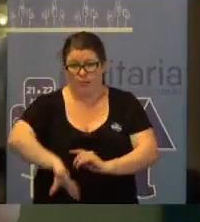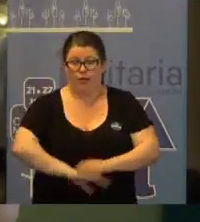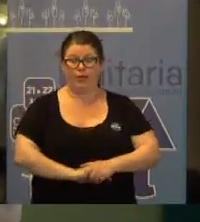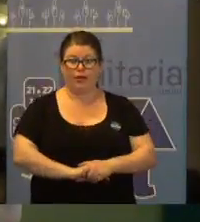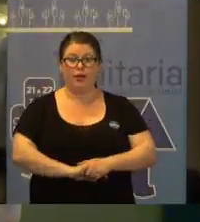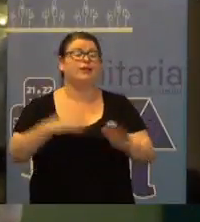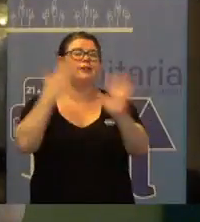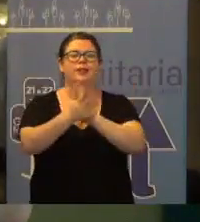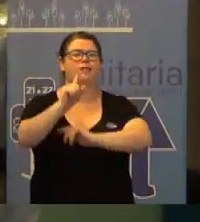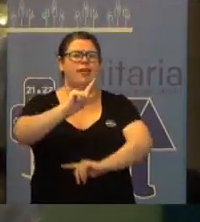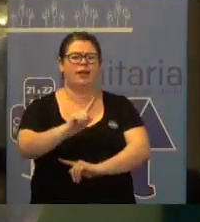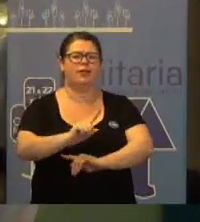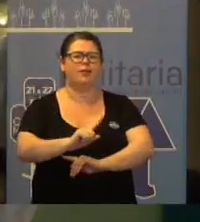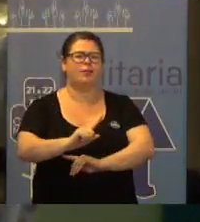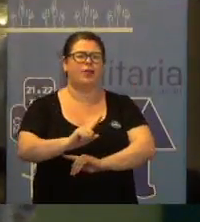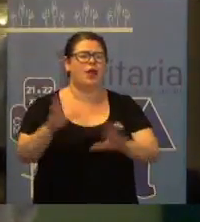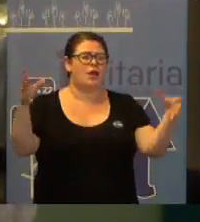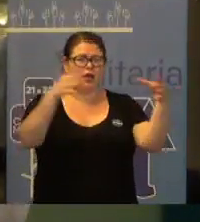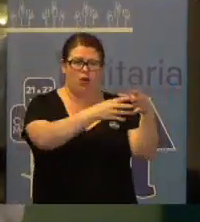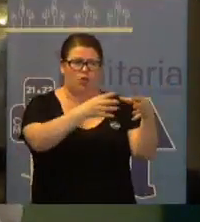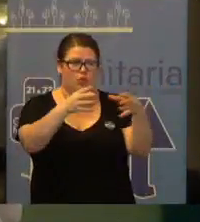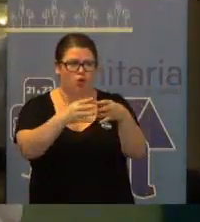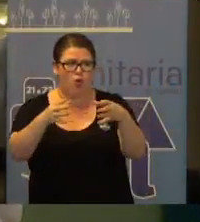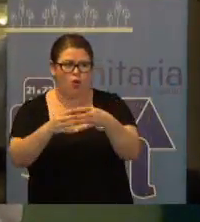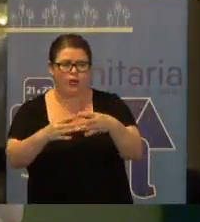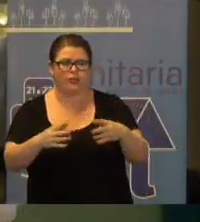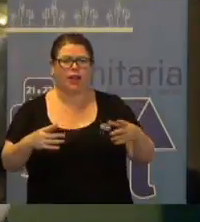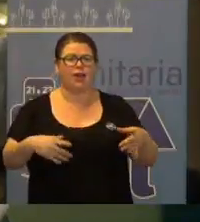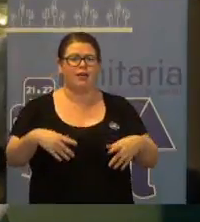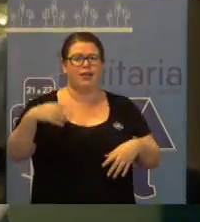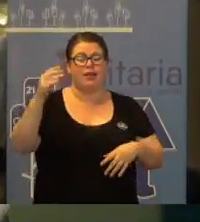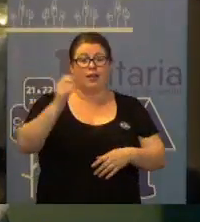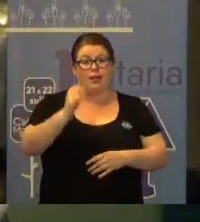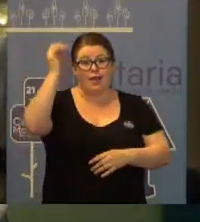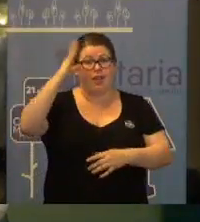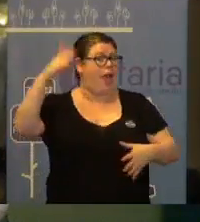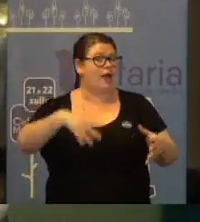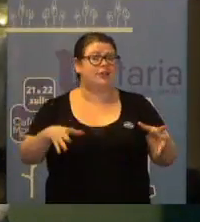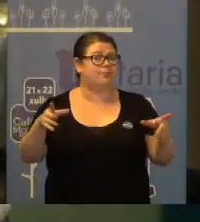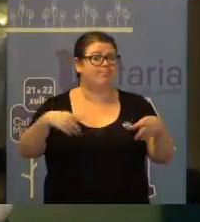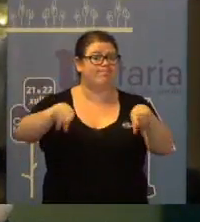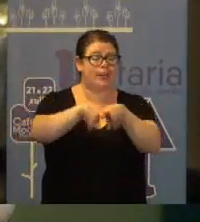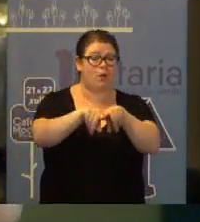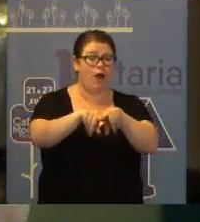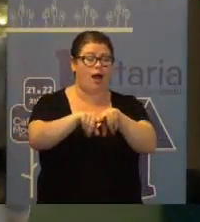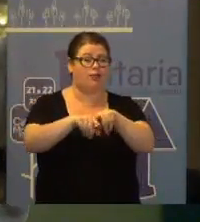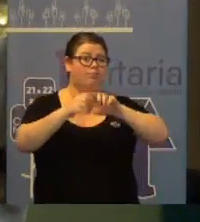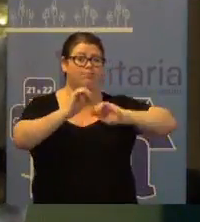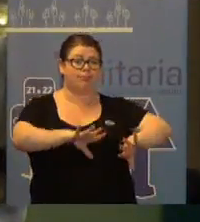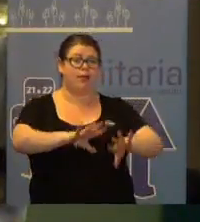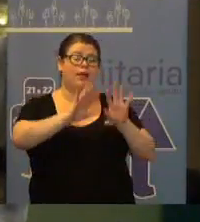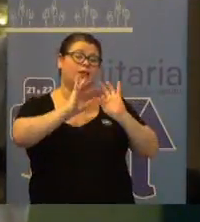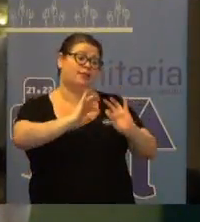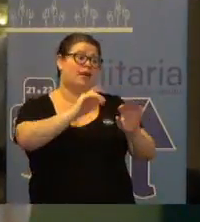non significa que eses grupos que conflúen teñan que renunciar ao seu